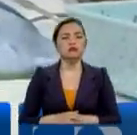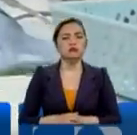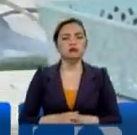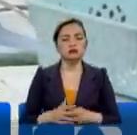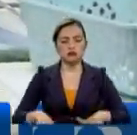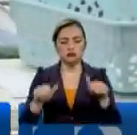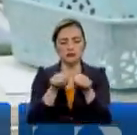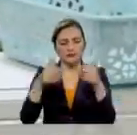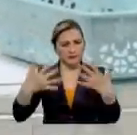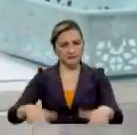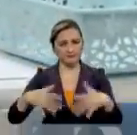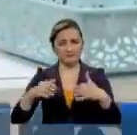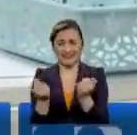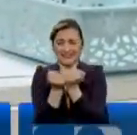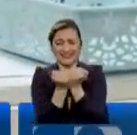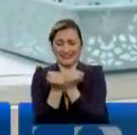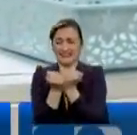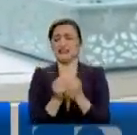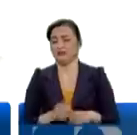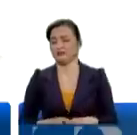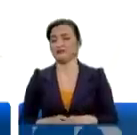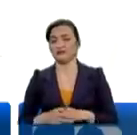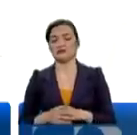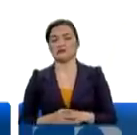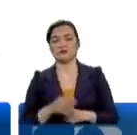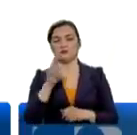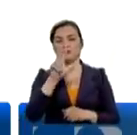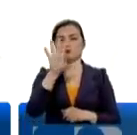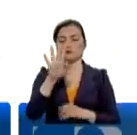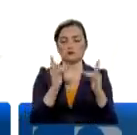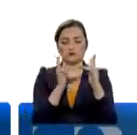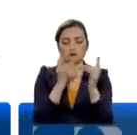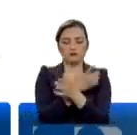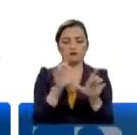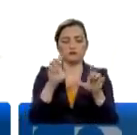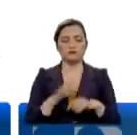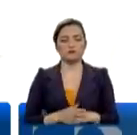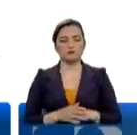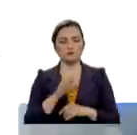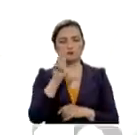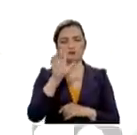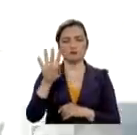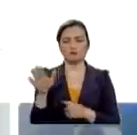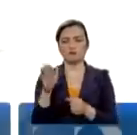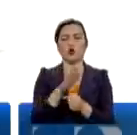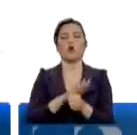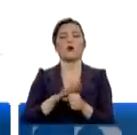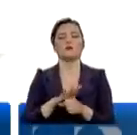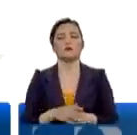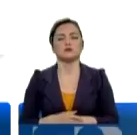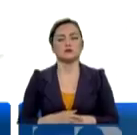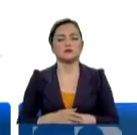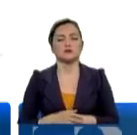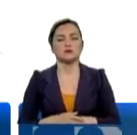área de cuidados intensivos continúa al 100%. 34 camas disponibles, 34 ocupadas, con